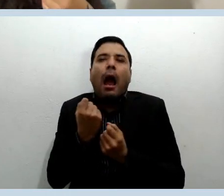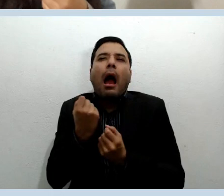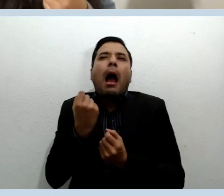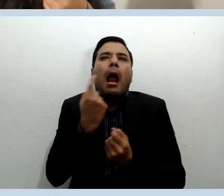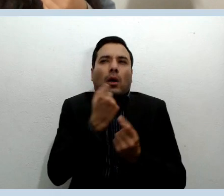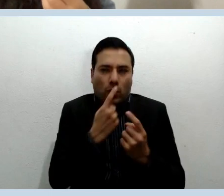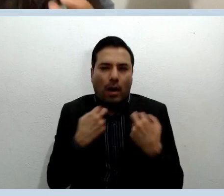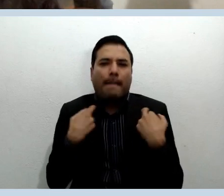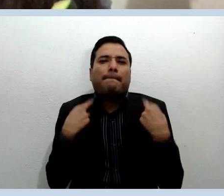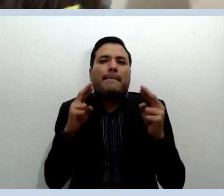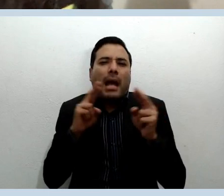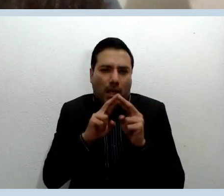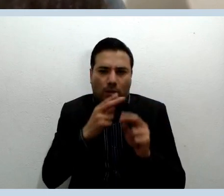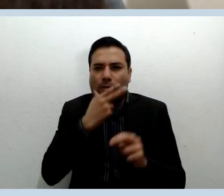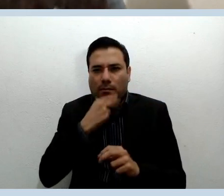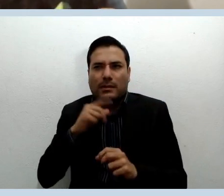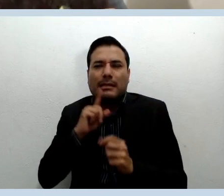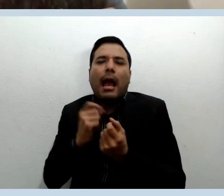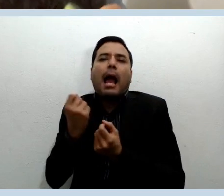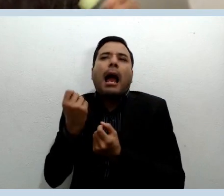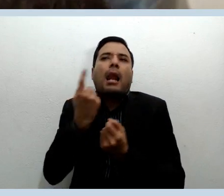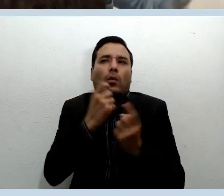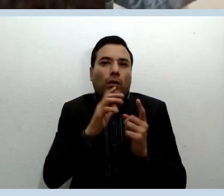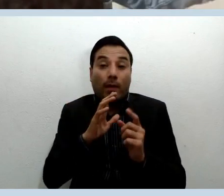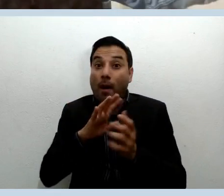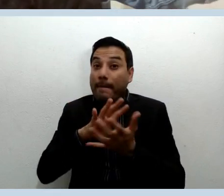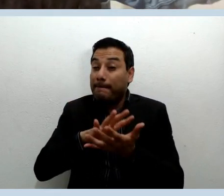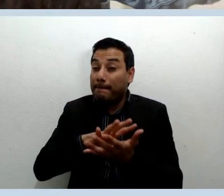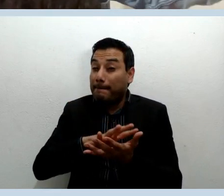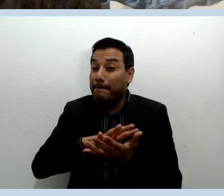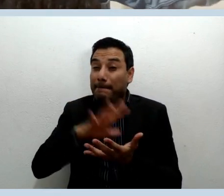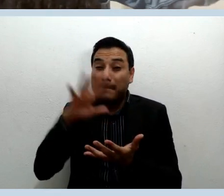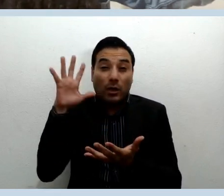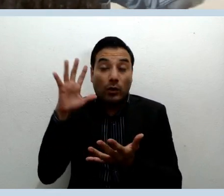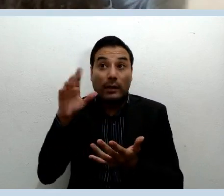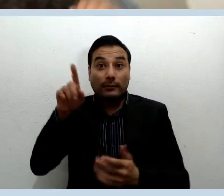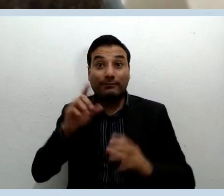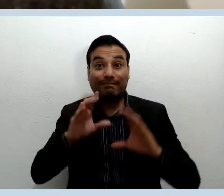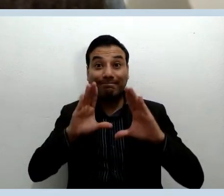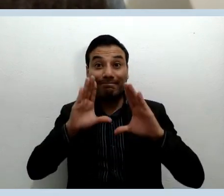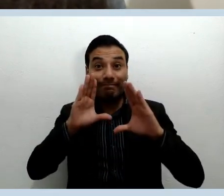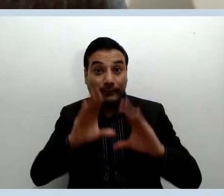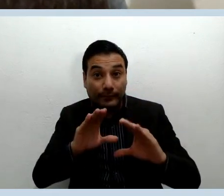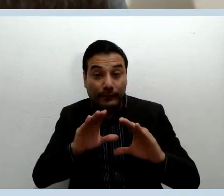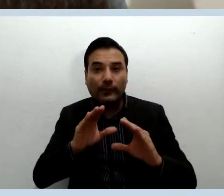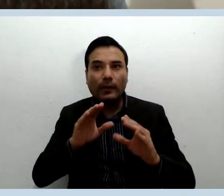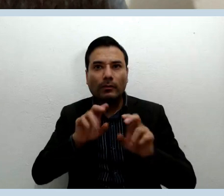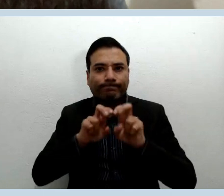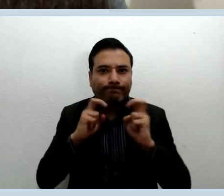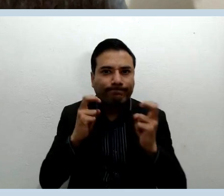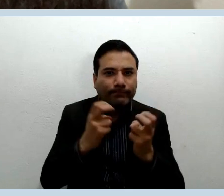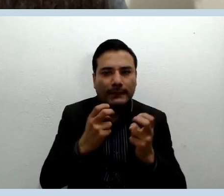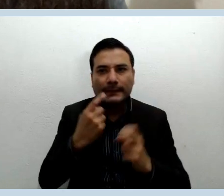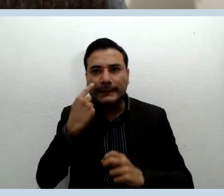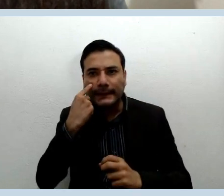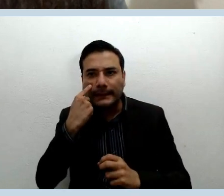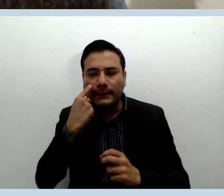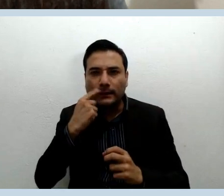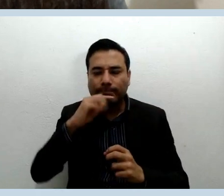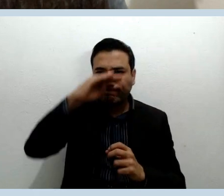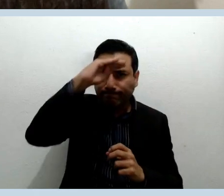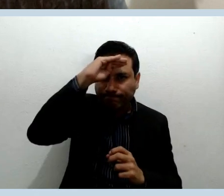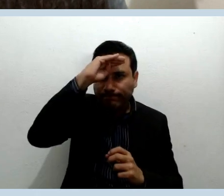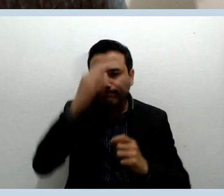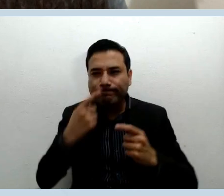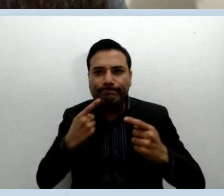Pero bueno en general en su estructura no no hay un momento en donde nos sentemos a reflexionar para decir Ah es